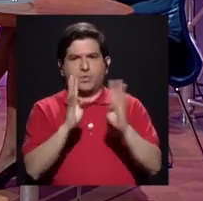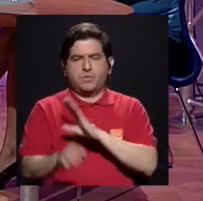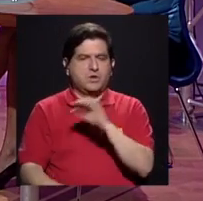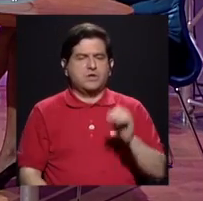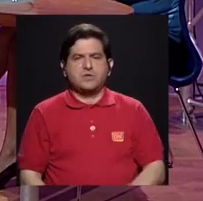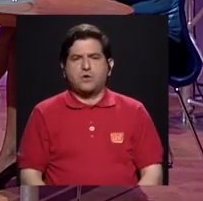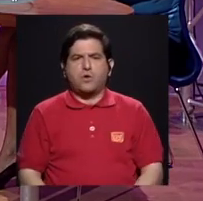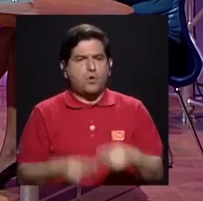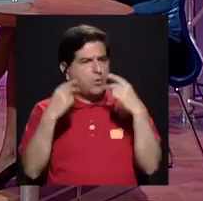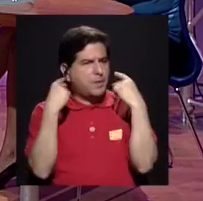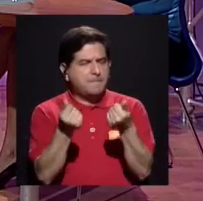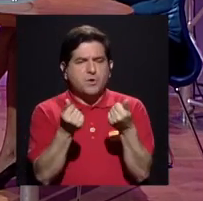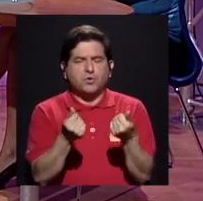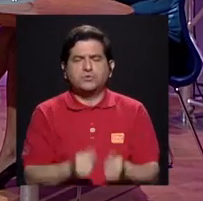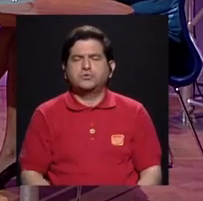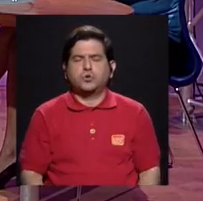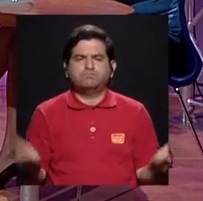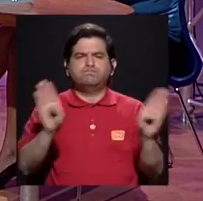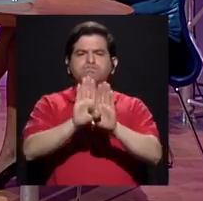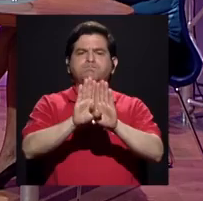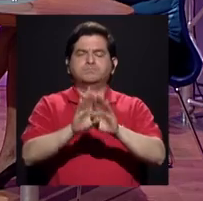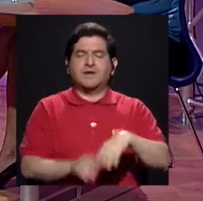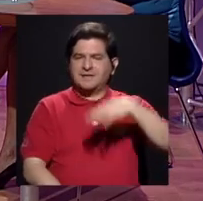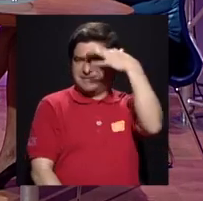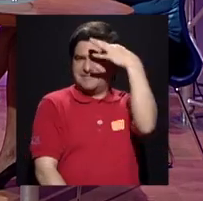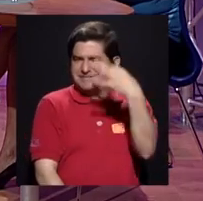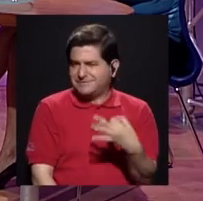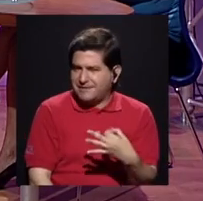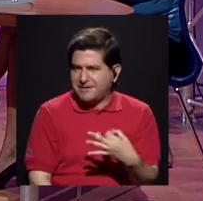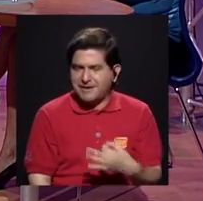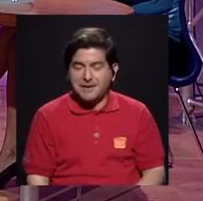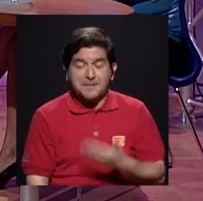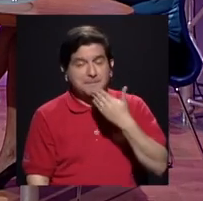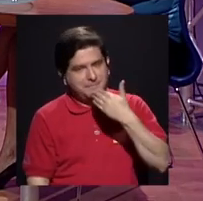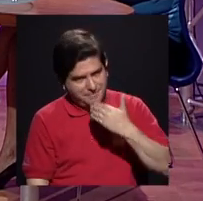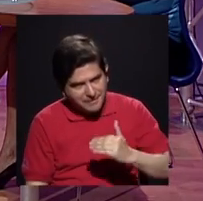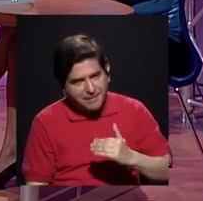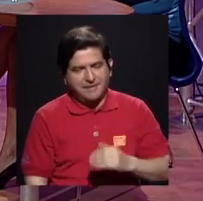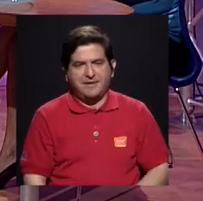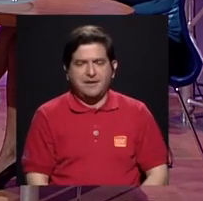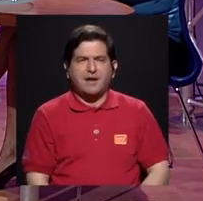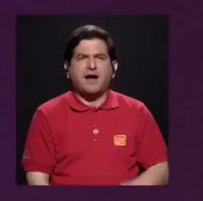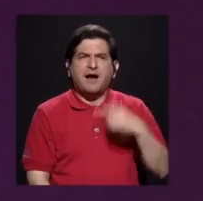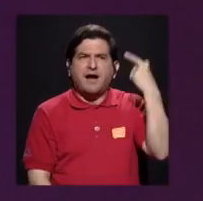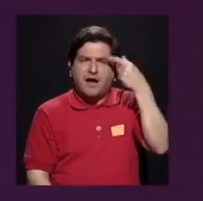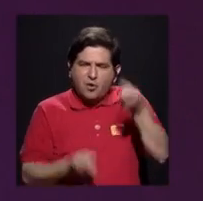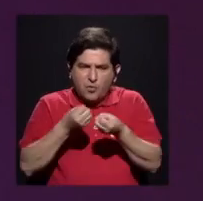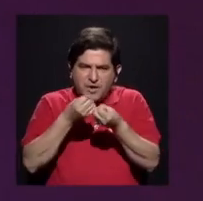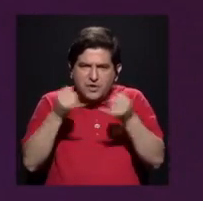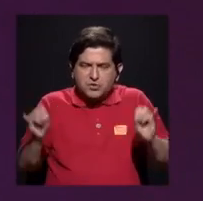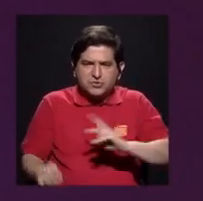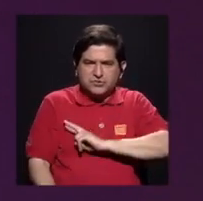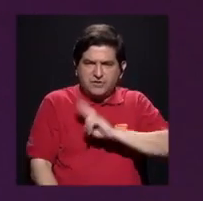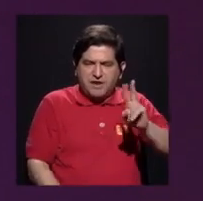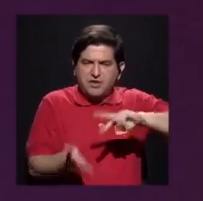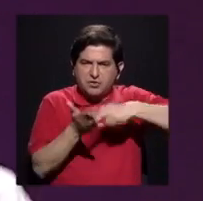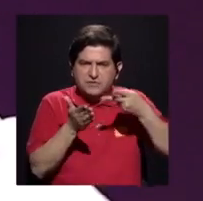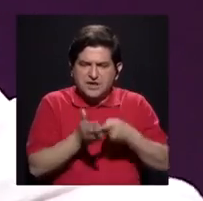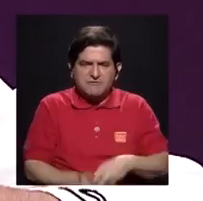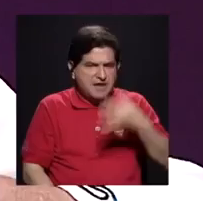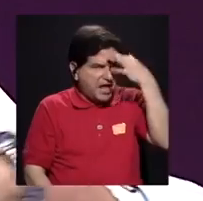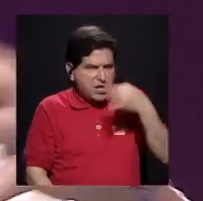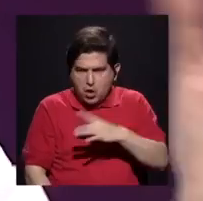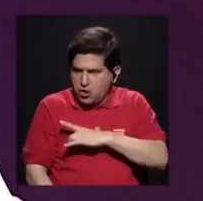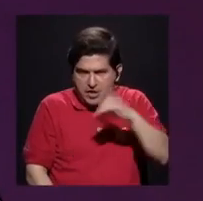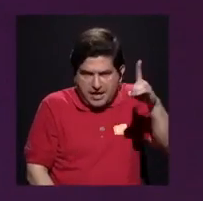se le cierra la puerta de entrada y es porque se asume y se asume mal que un estado laico es un estado ateo que es